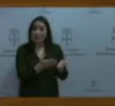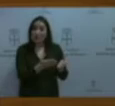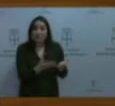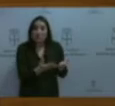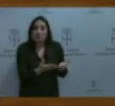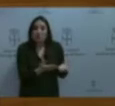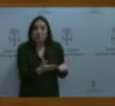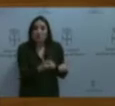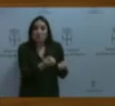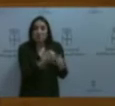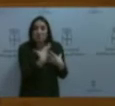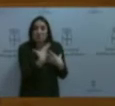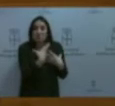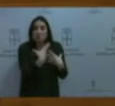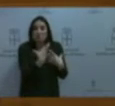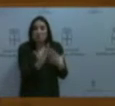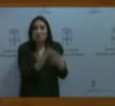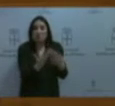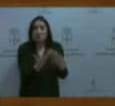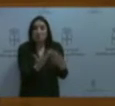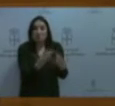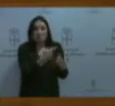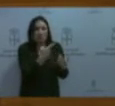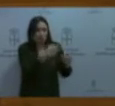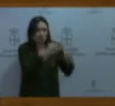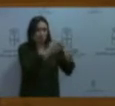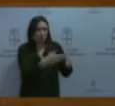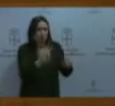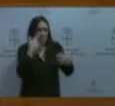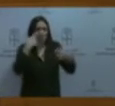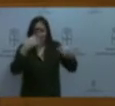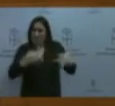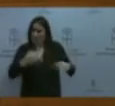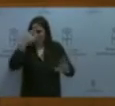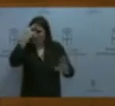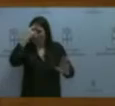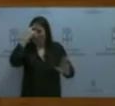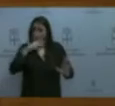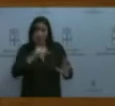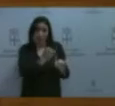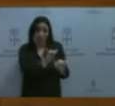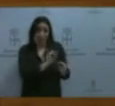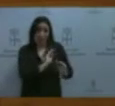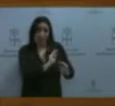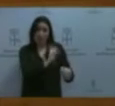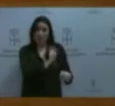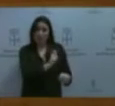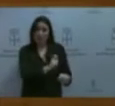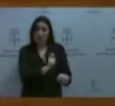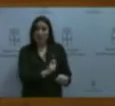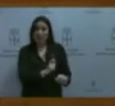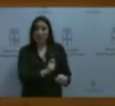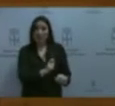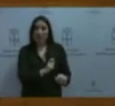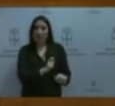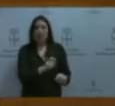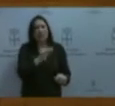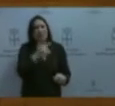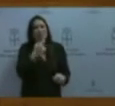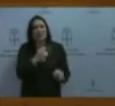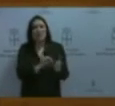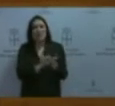situación, ya absolutamente convencido en su cabeza, porque es sistemático, encima habla de un servicio